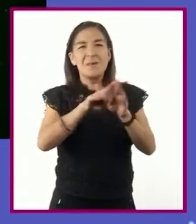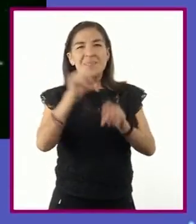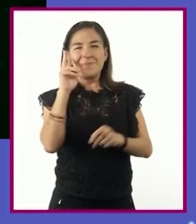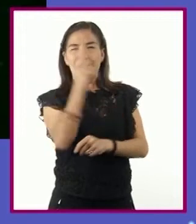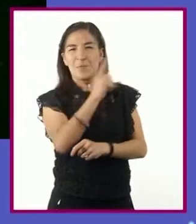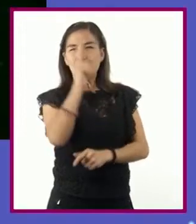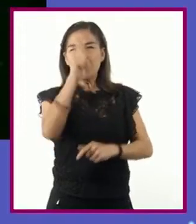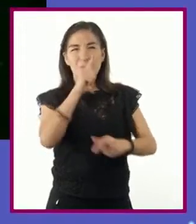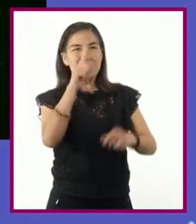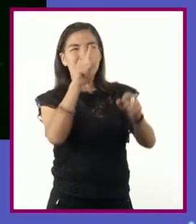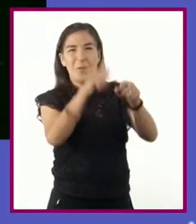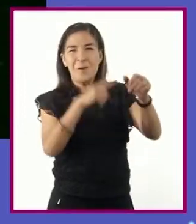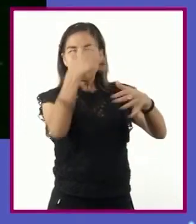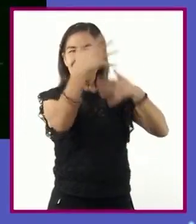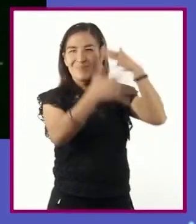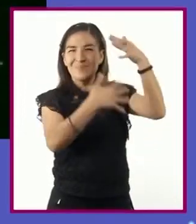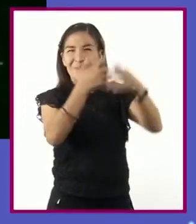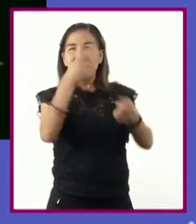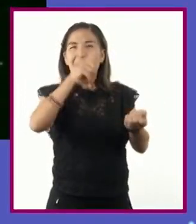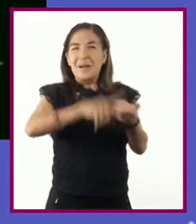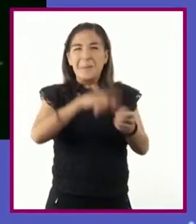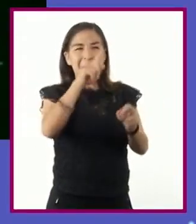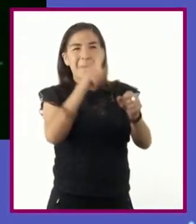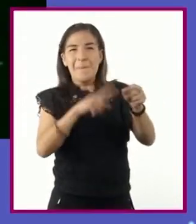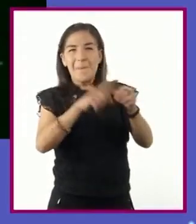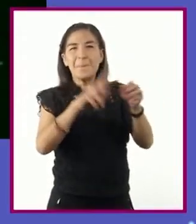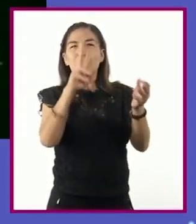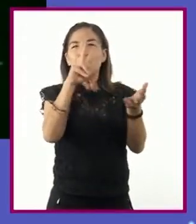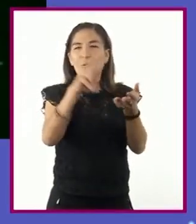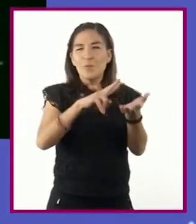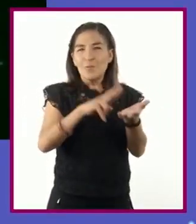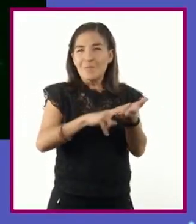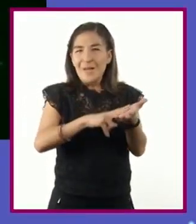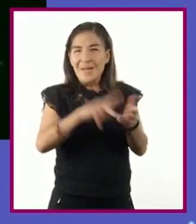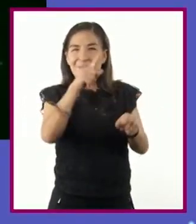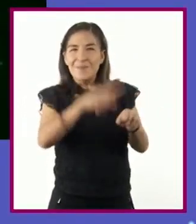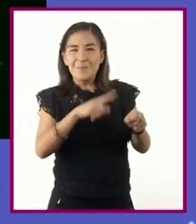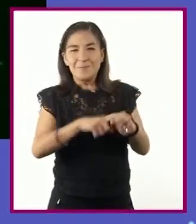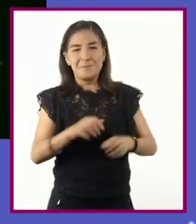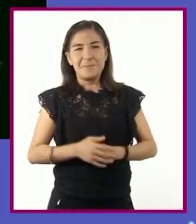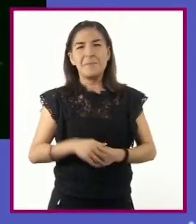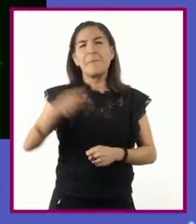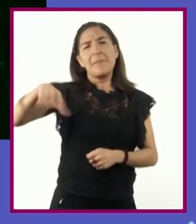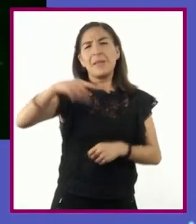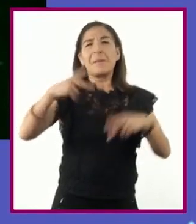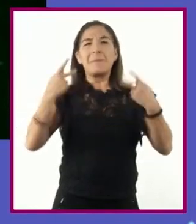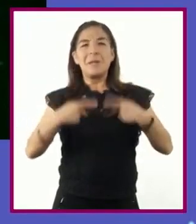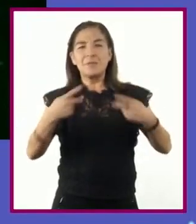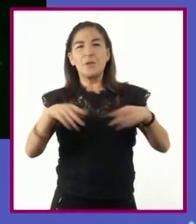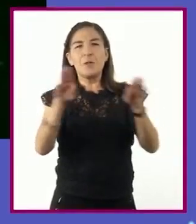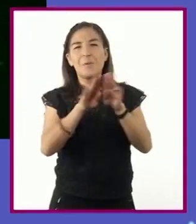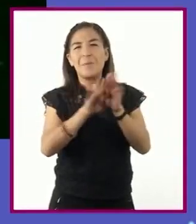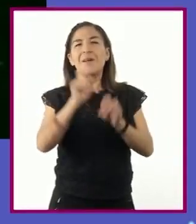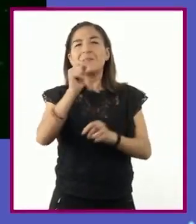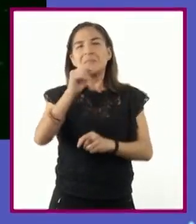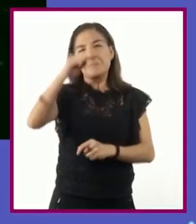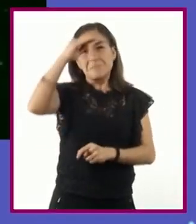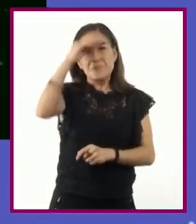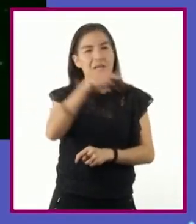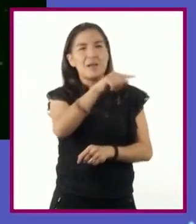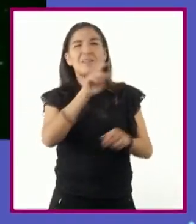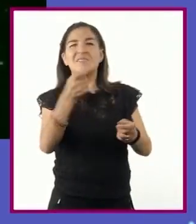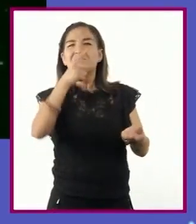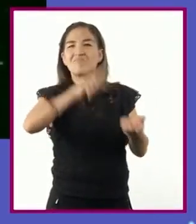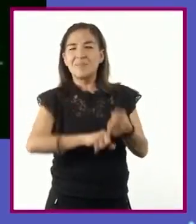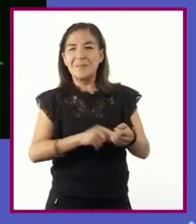auroras boreales que tiñen el cielo de color verde. Los vikingos creían que esos destellos los provocaban las